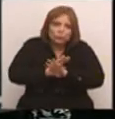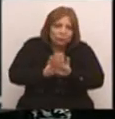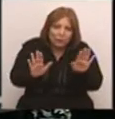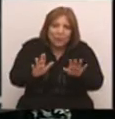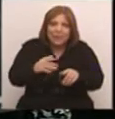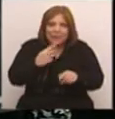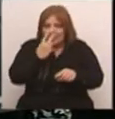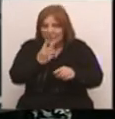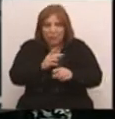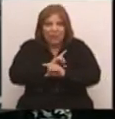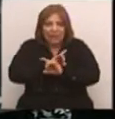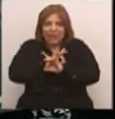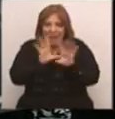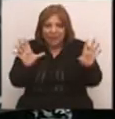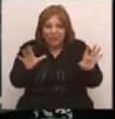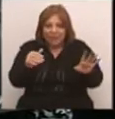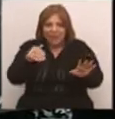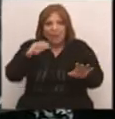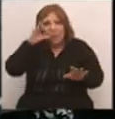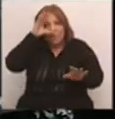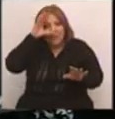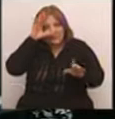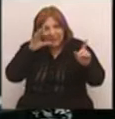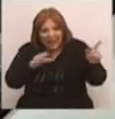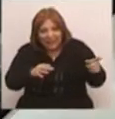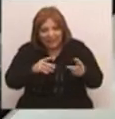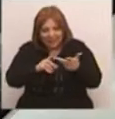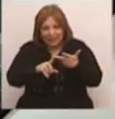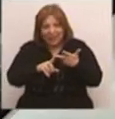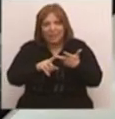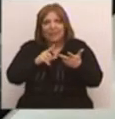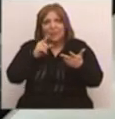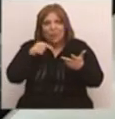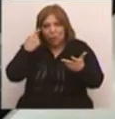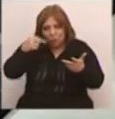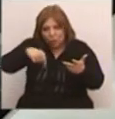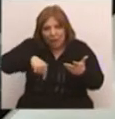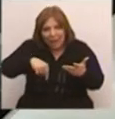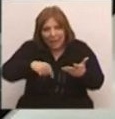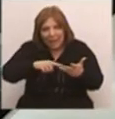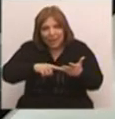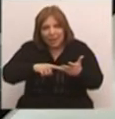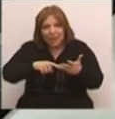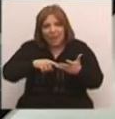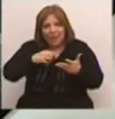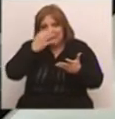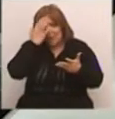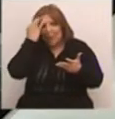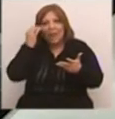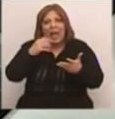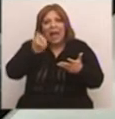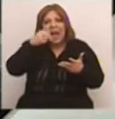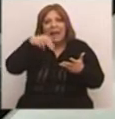vio claramente. Y Michelle, a ver. Y yo... Michelle Bachelet. Y otro ejemplo aquí en nuestro medio. Ana